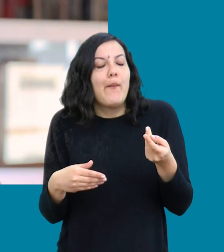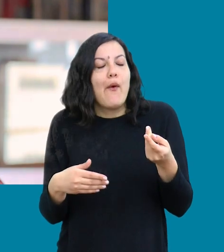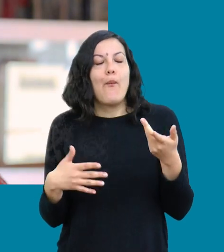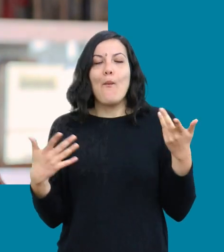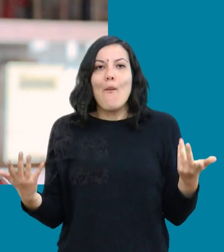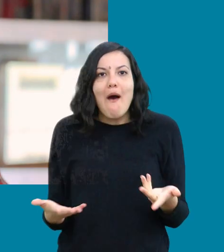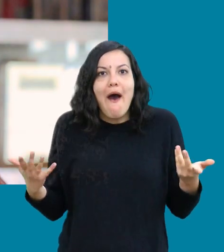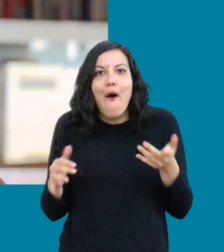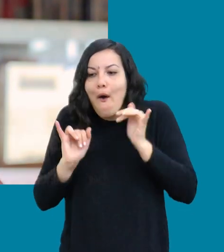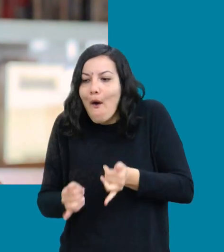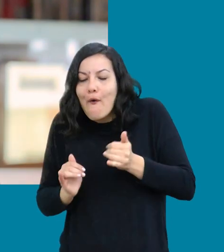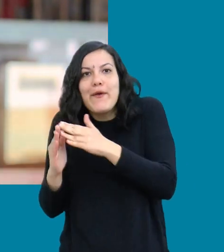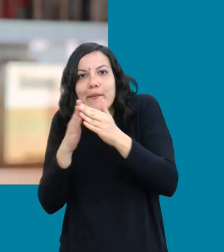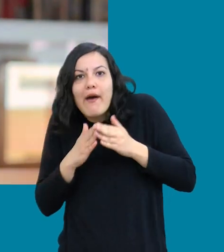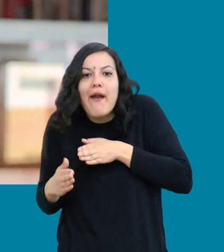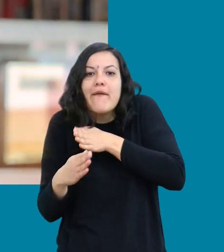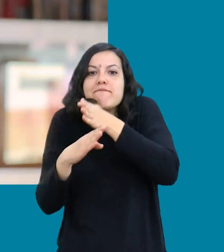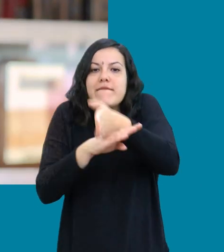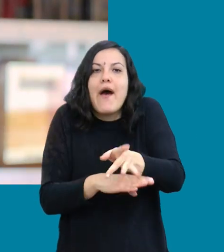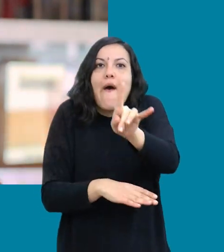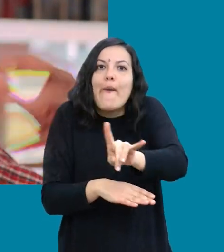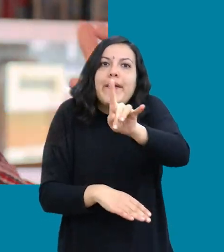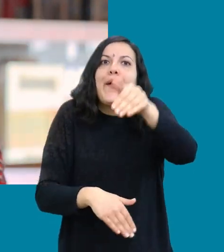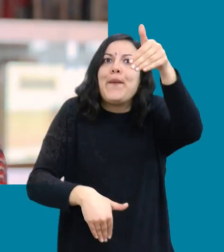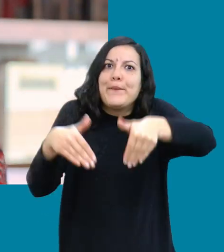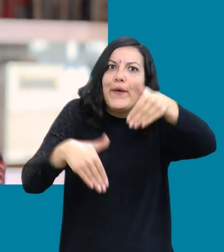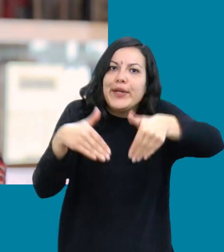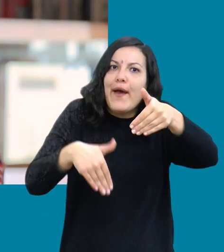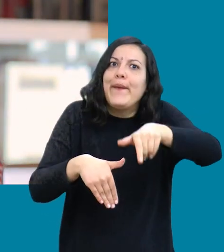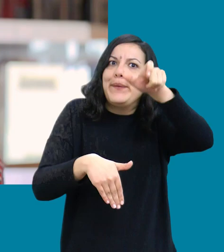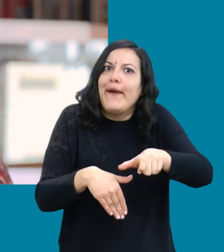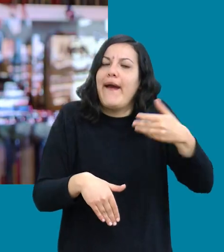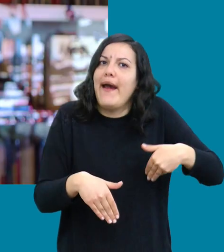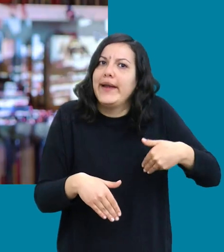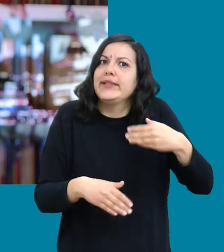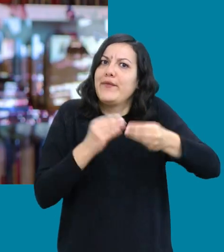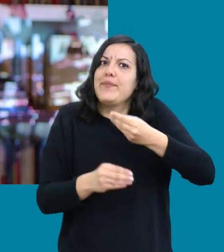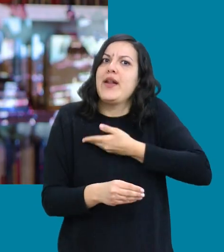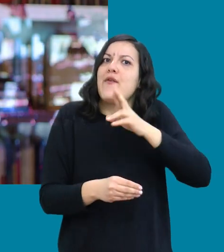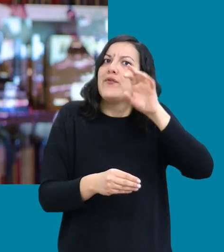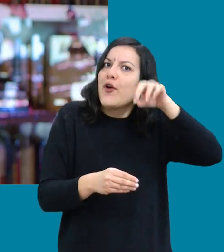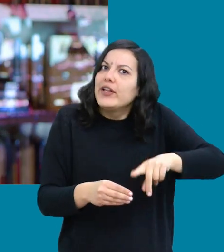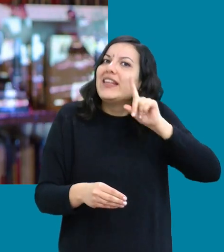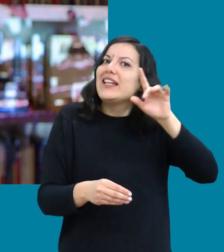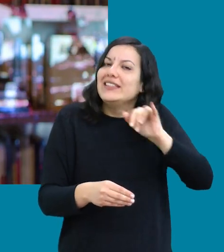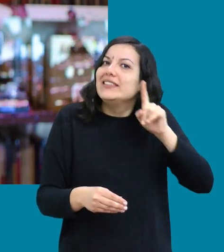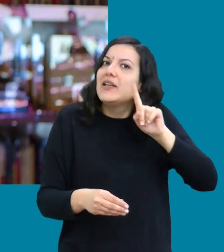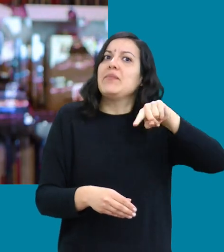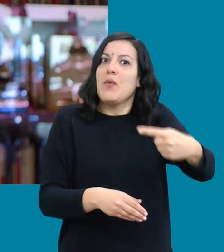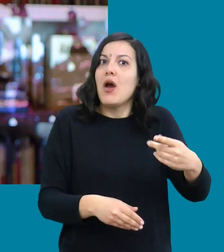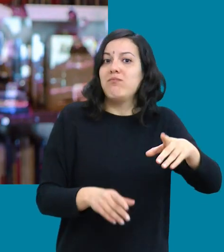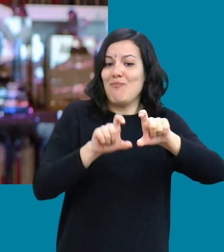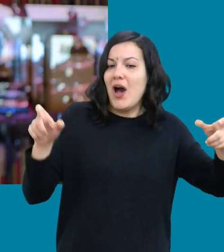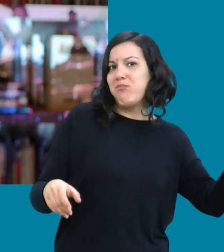que un muchacho que venía de un barrio votaba por un drama argentino, la familia Frondizi. Y después recibí un palazo en la cabeza que